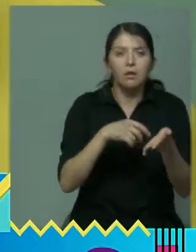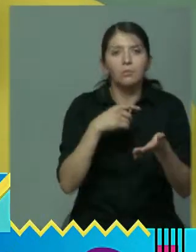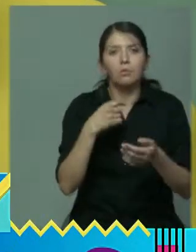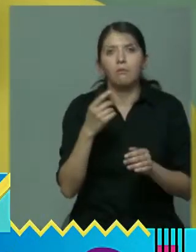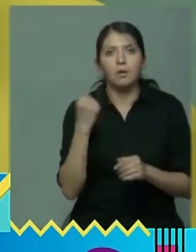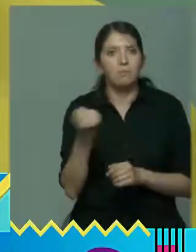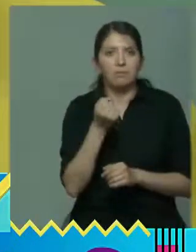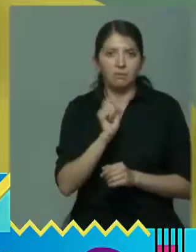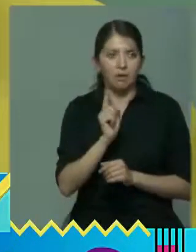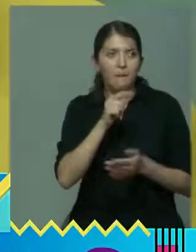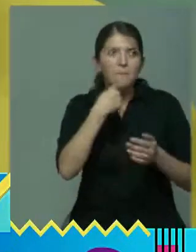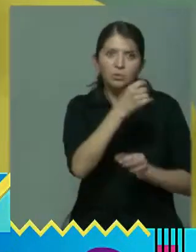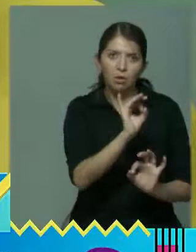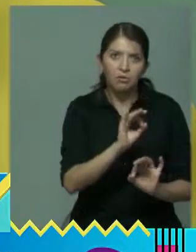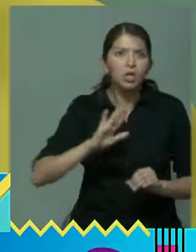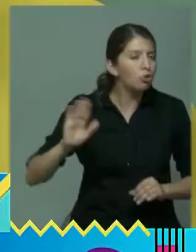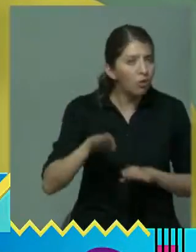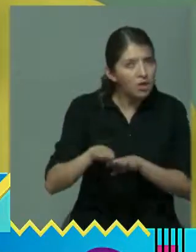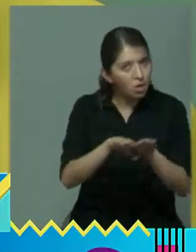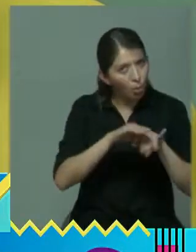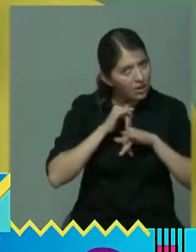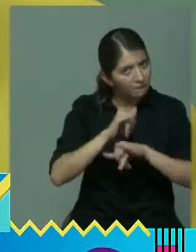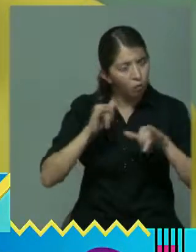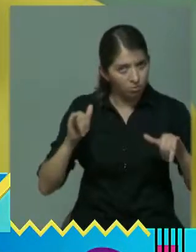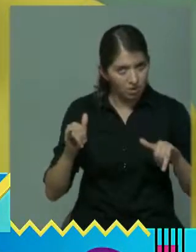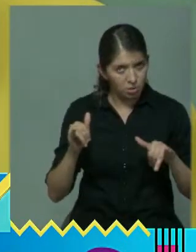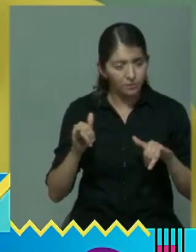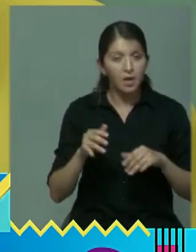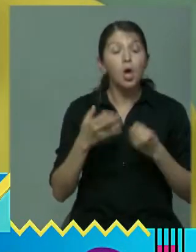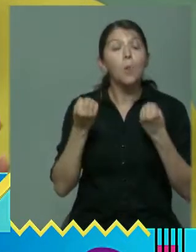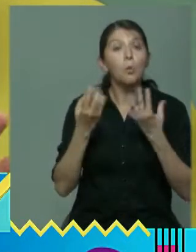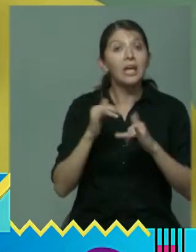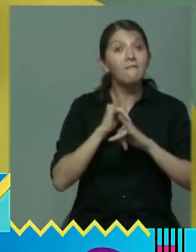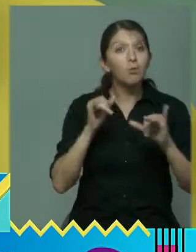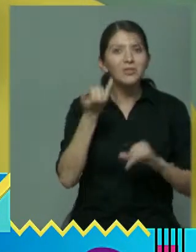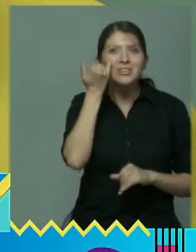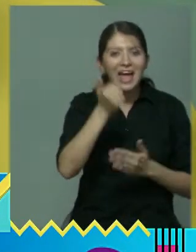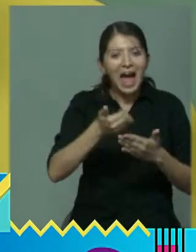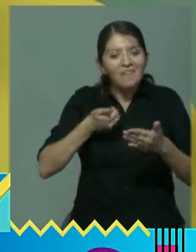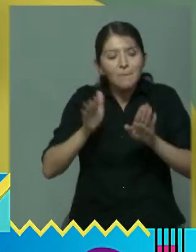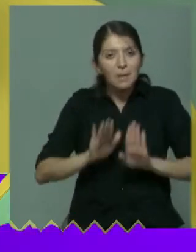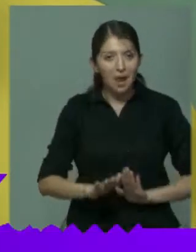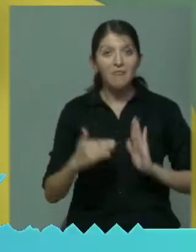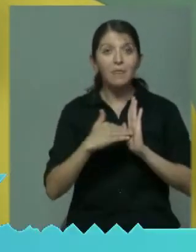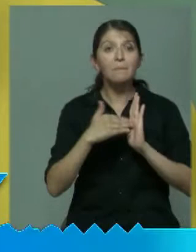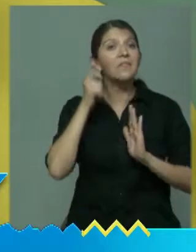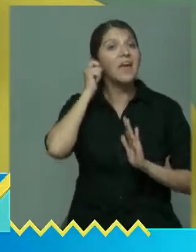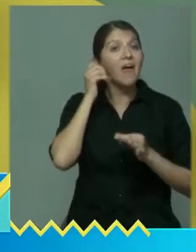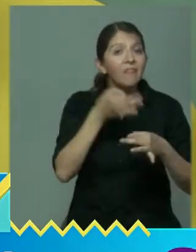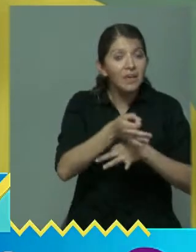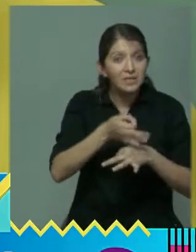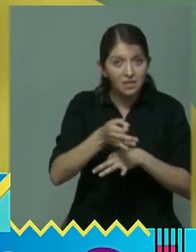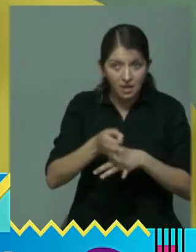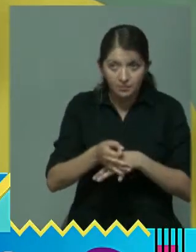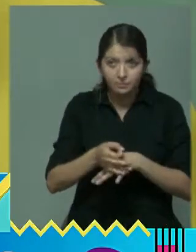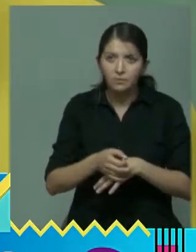edad y a la madurez de los niños y de las niñas. Se sigue jugando con el prejuicio, ¿no? Porque claro, digo, esto no, con los chicos no. No, con los chicos sí, porque desde ahí viene